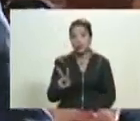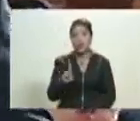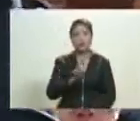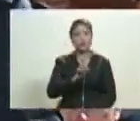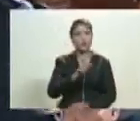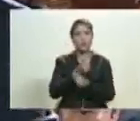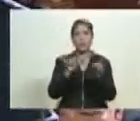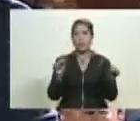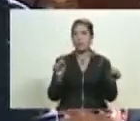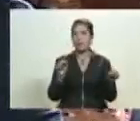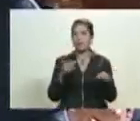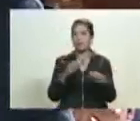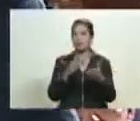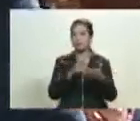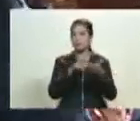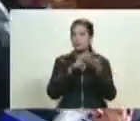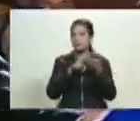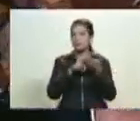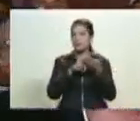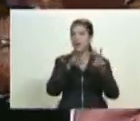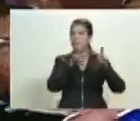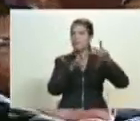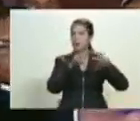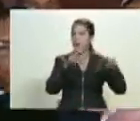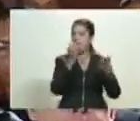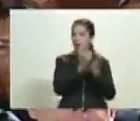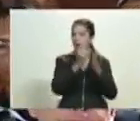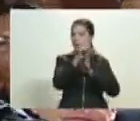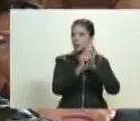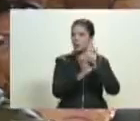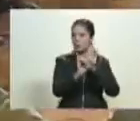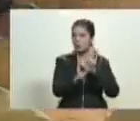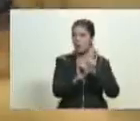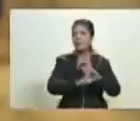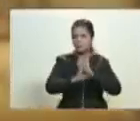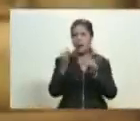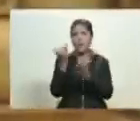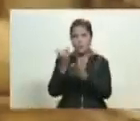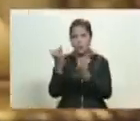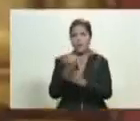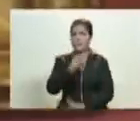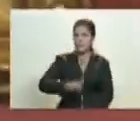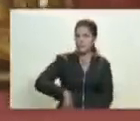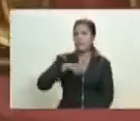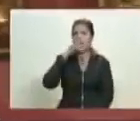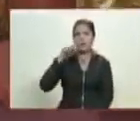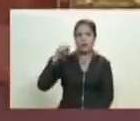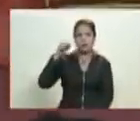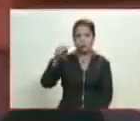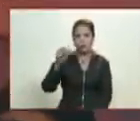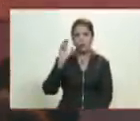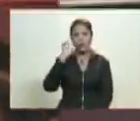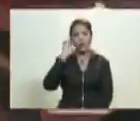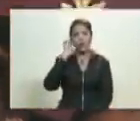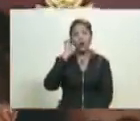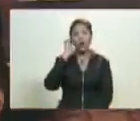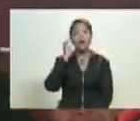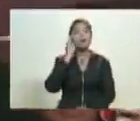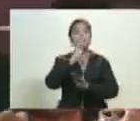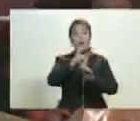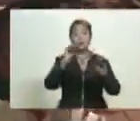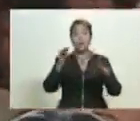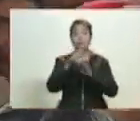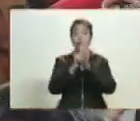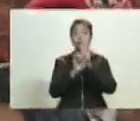podrá objetar la nueva Constitución. Ya eso hay pruebas irrefragables. El compañero presidente Nicolás Maduro, cuando convocó a la Asamblea